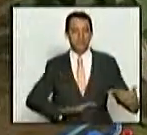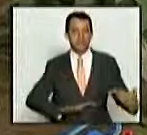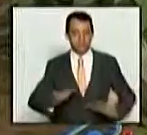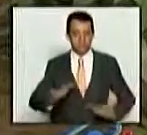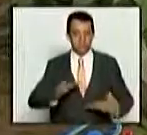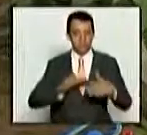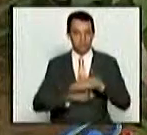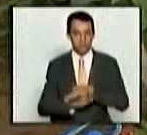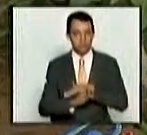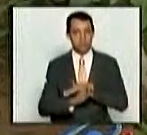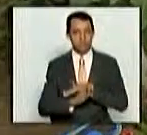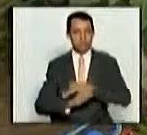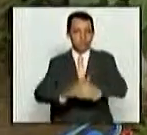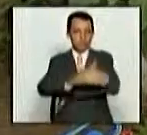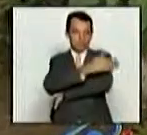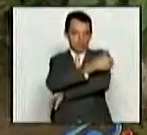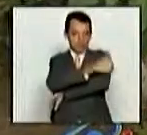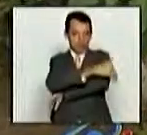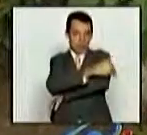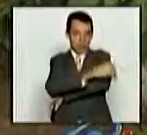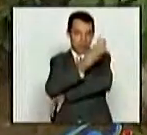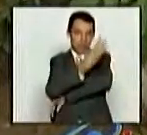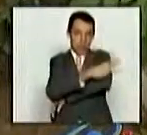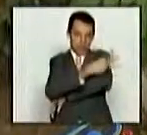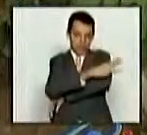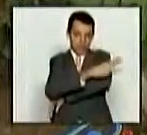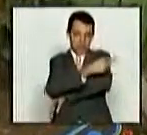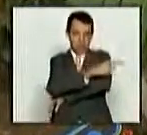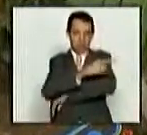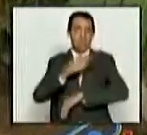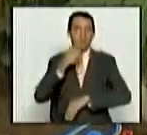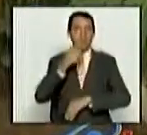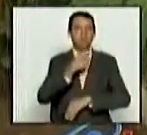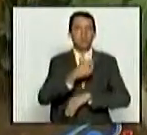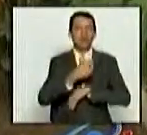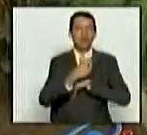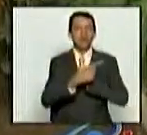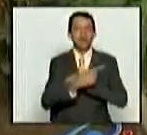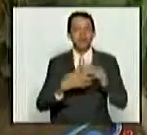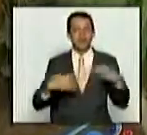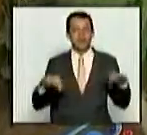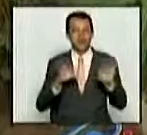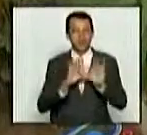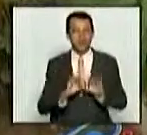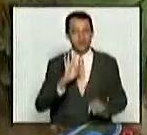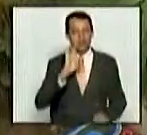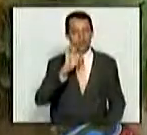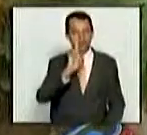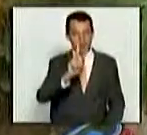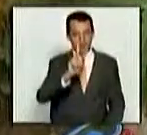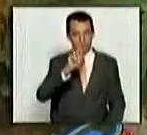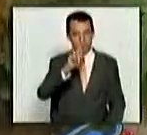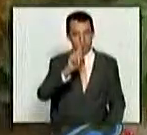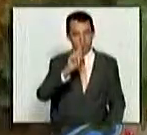en la calle 13, 3A52, en Buga, el teléfono es